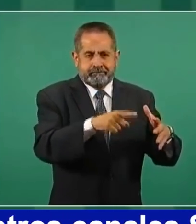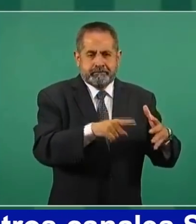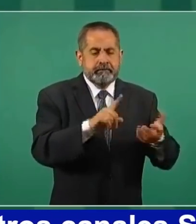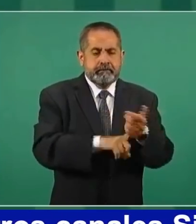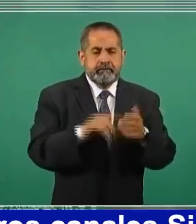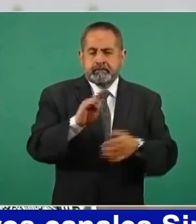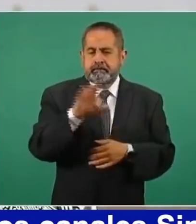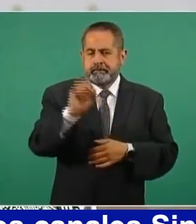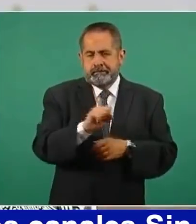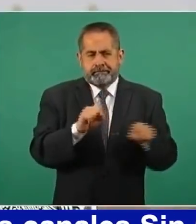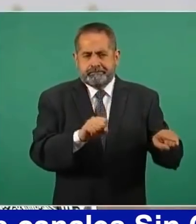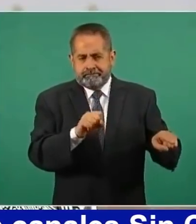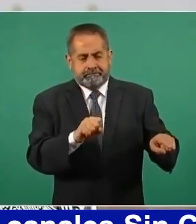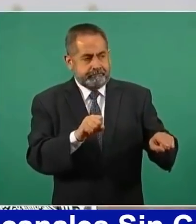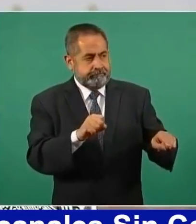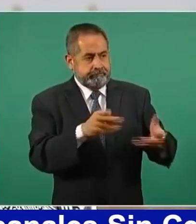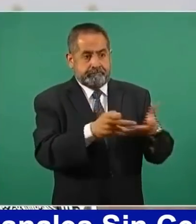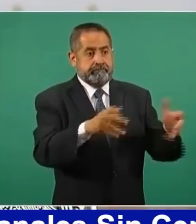Baja California Sur.